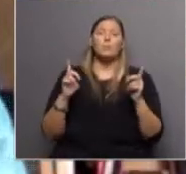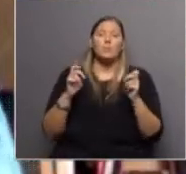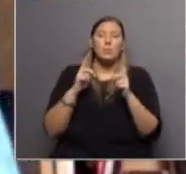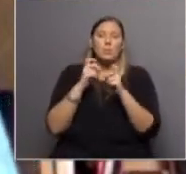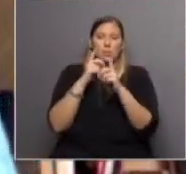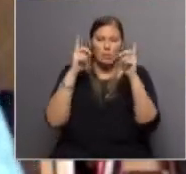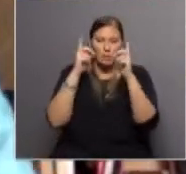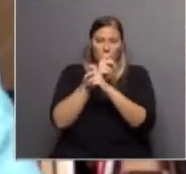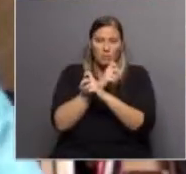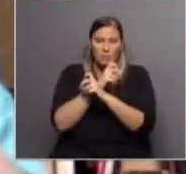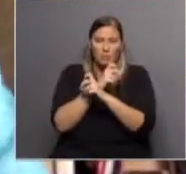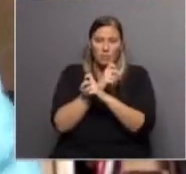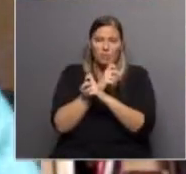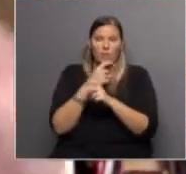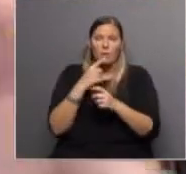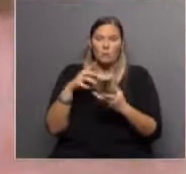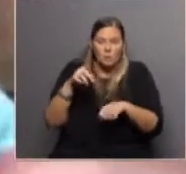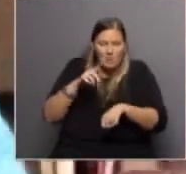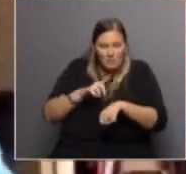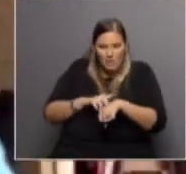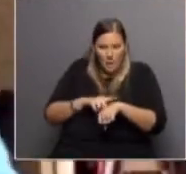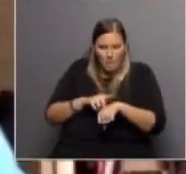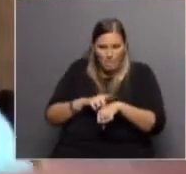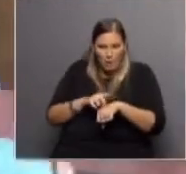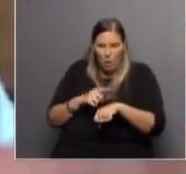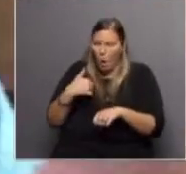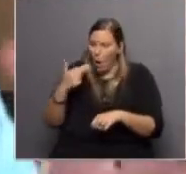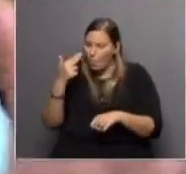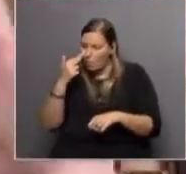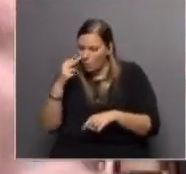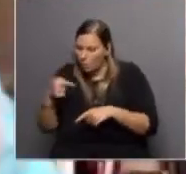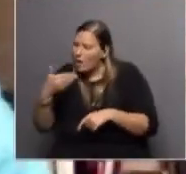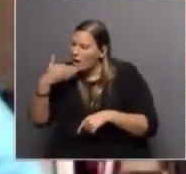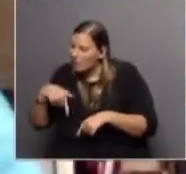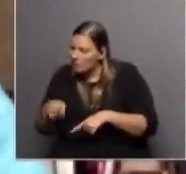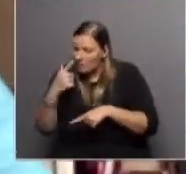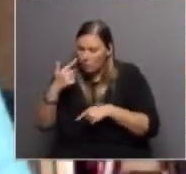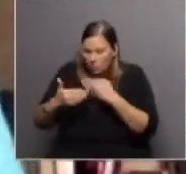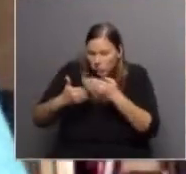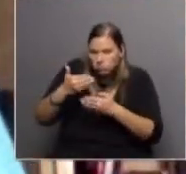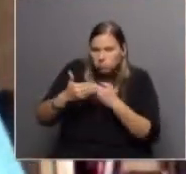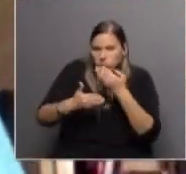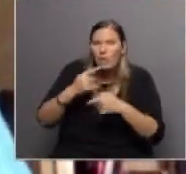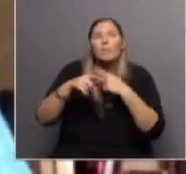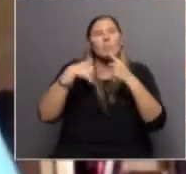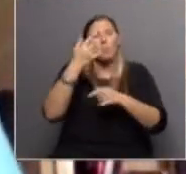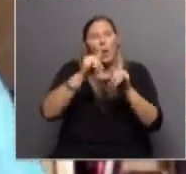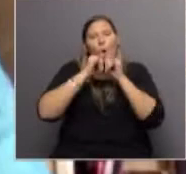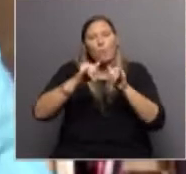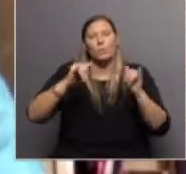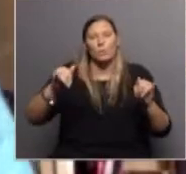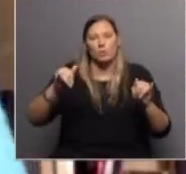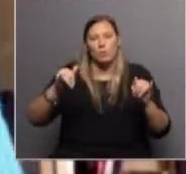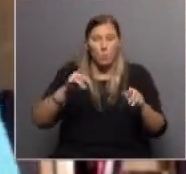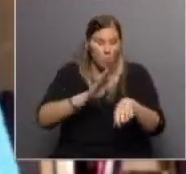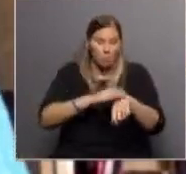fue nosotros tenemos como nuestro tiempo de, bueno, tengo un problema, lo entiendo, lo trato y después lo comunico. Entonces, cuando llego